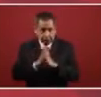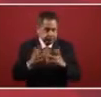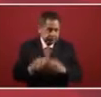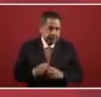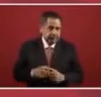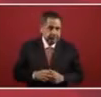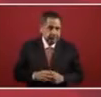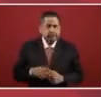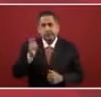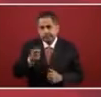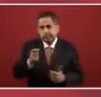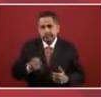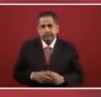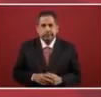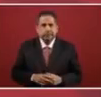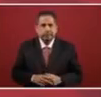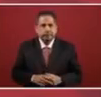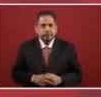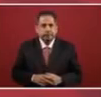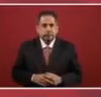Es una